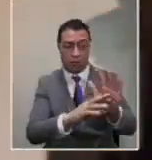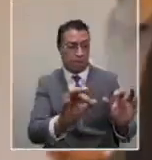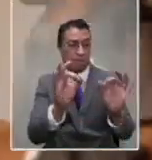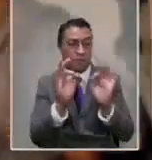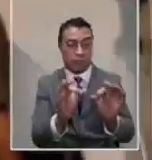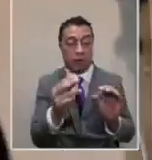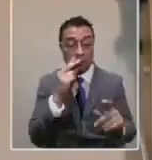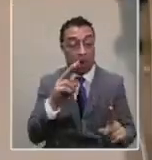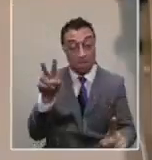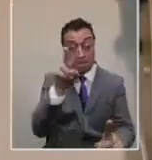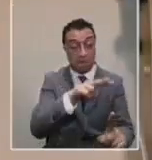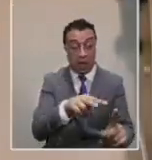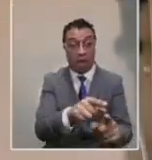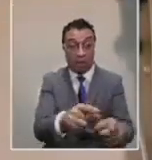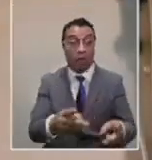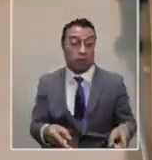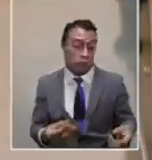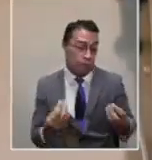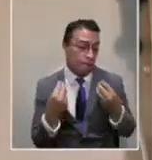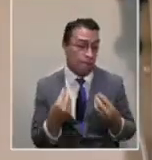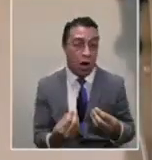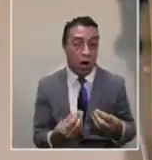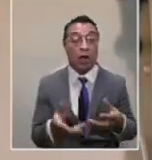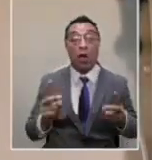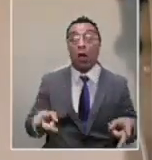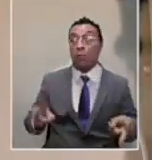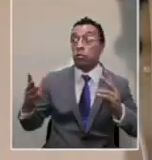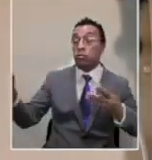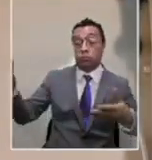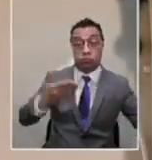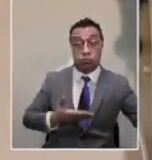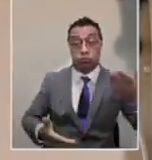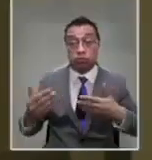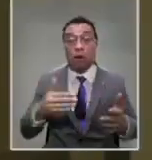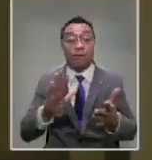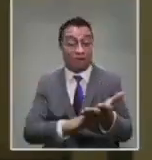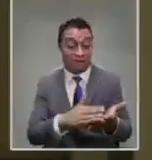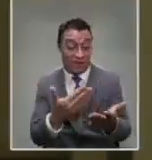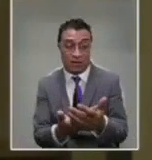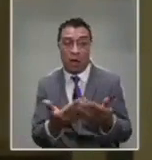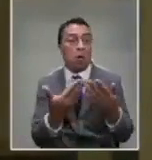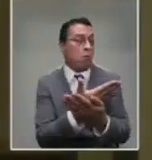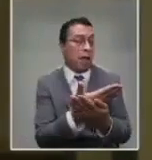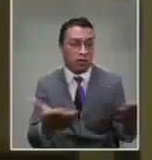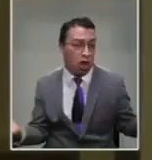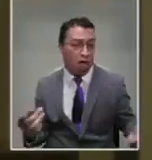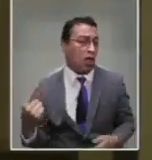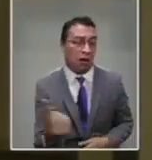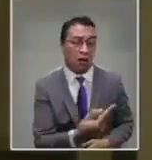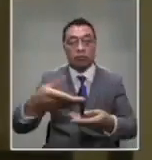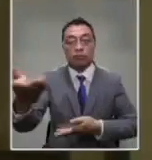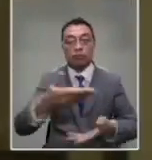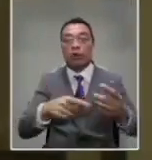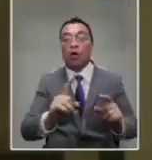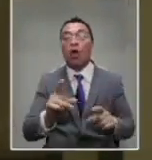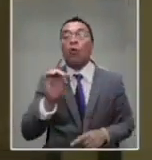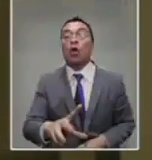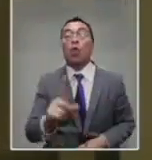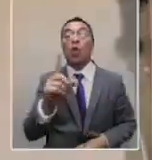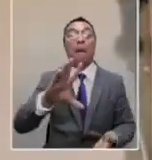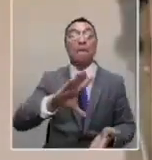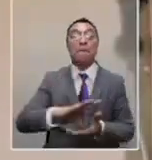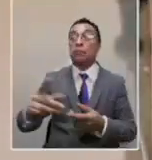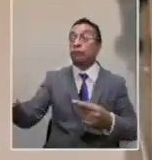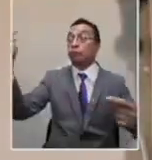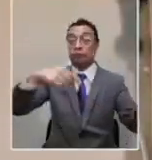en términos del enfoque que tiene y de la capacidad que tiene para generar bienestar en el conjunto de la población. Nosotros no podemos tener